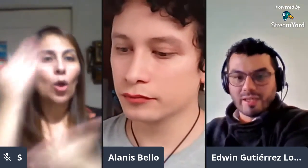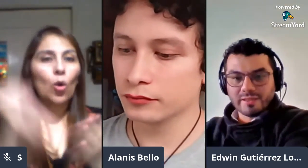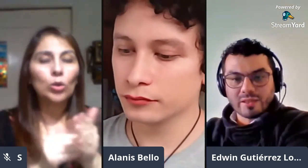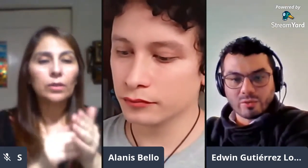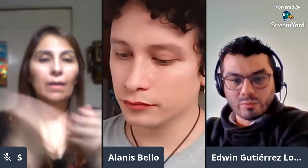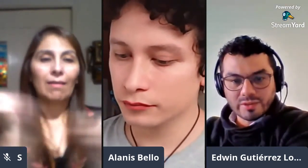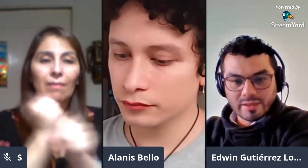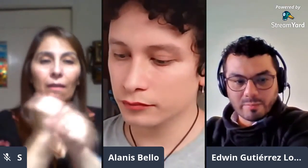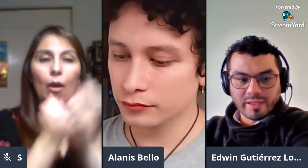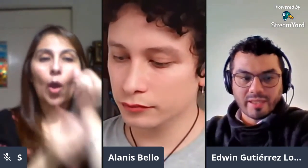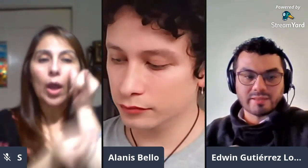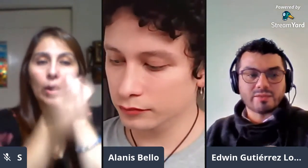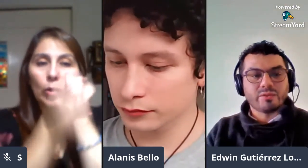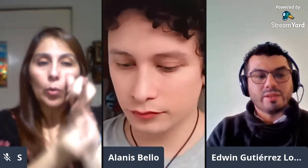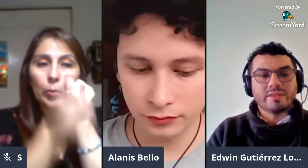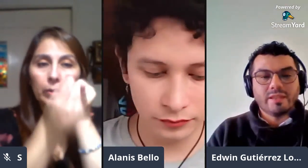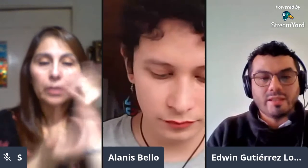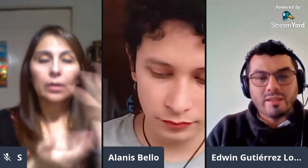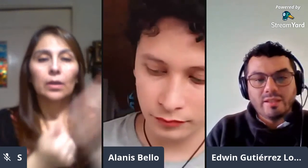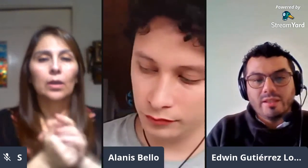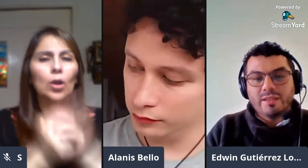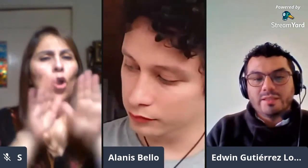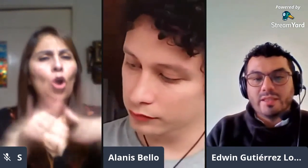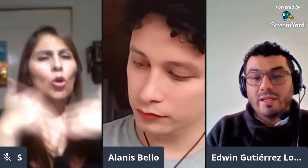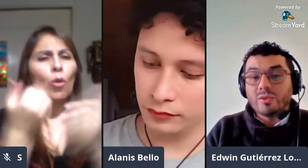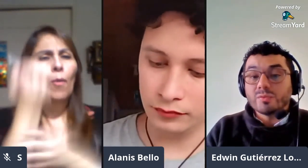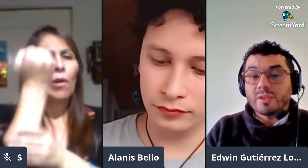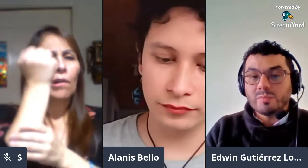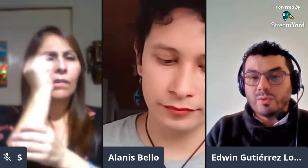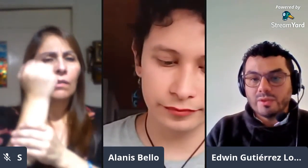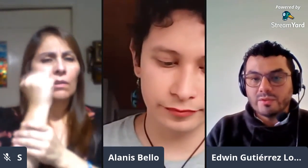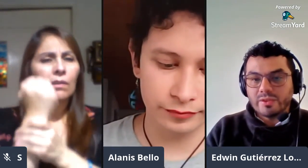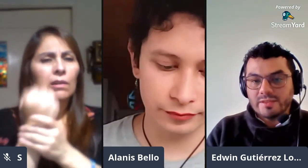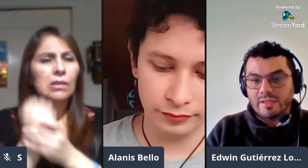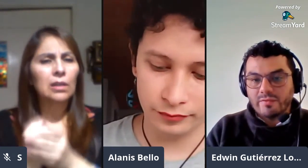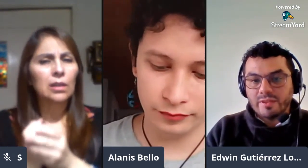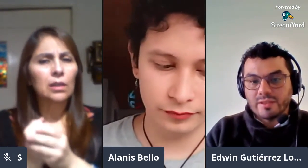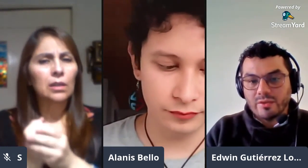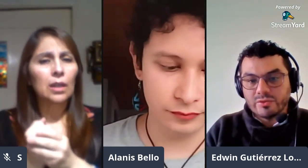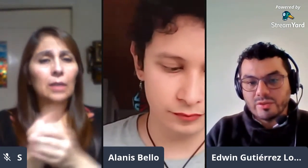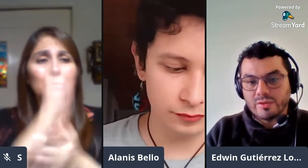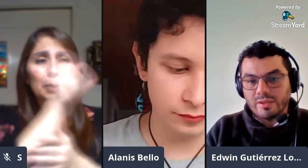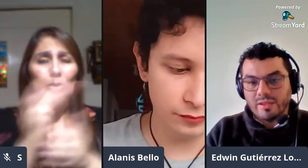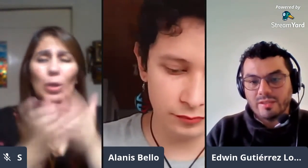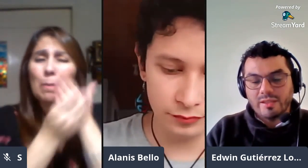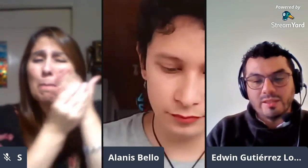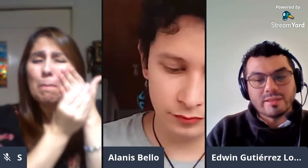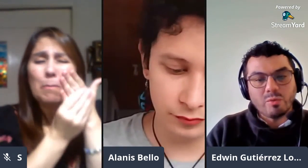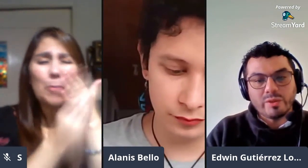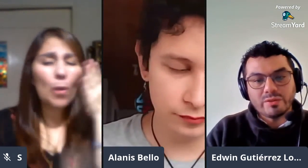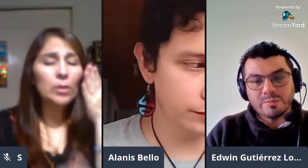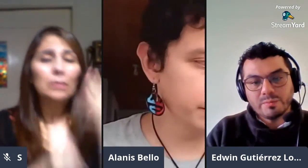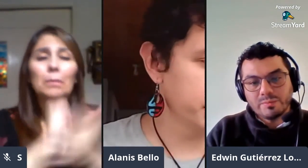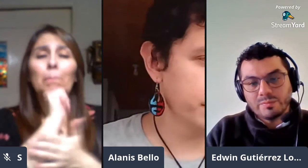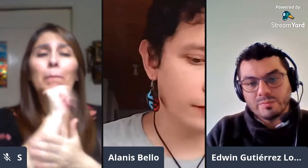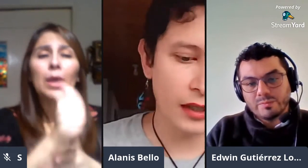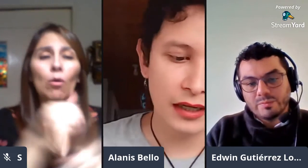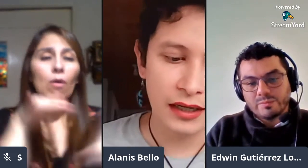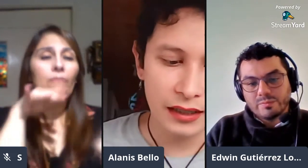se precariza o cómo esta precarización hace que sean los más pobres los que estén afectados en este